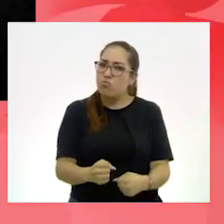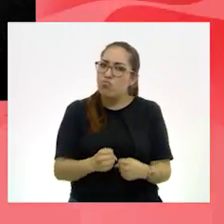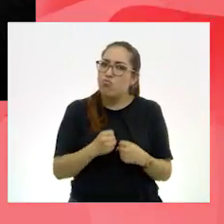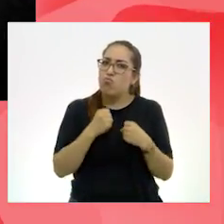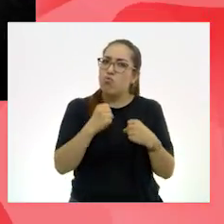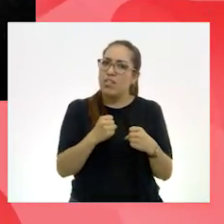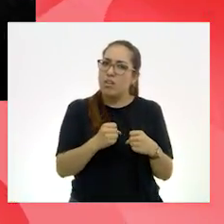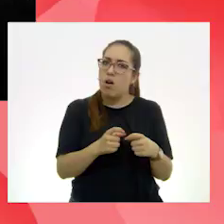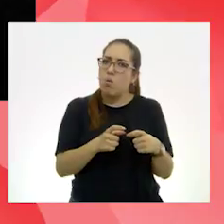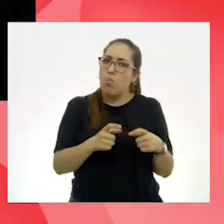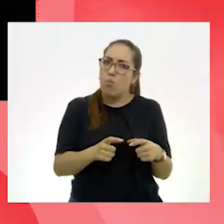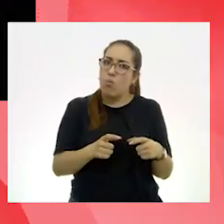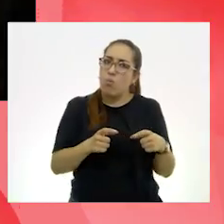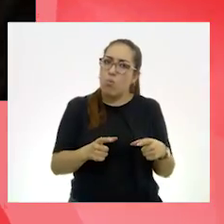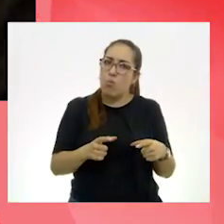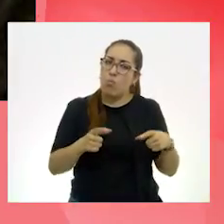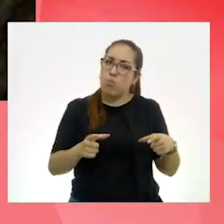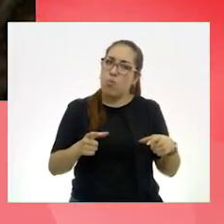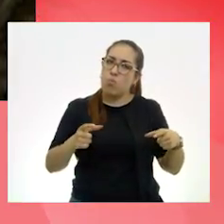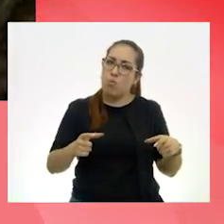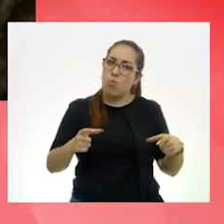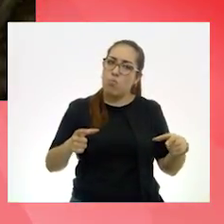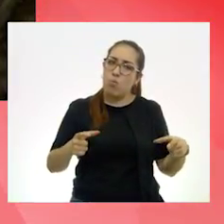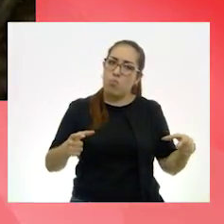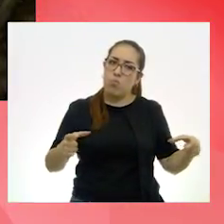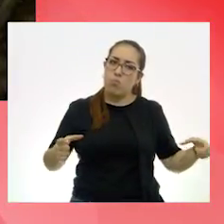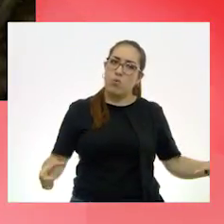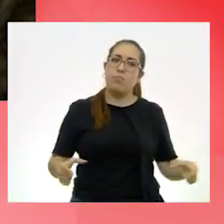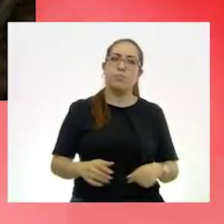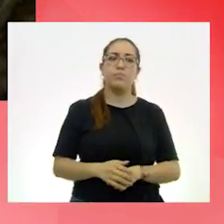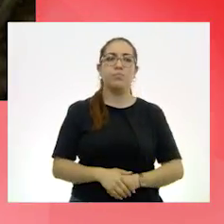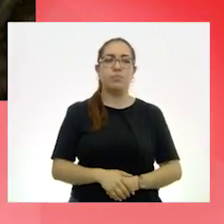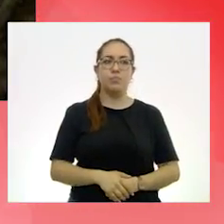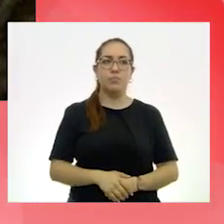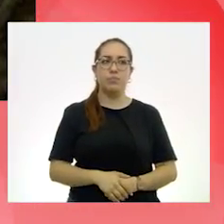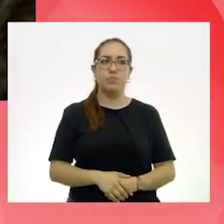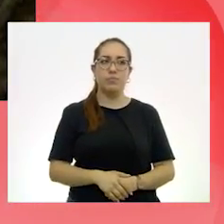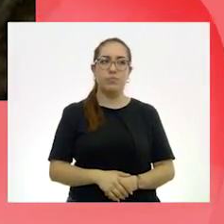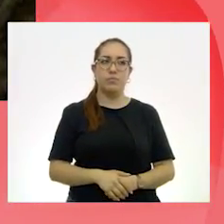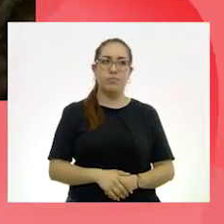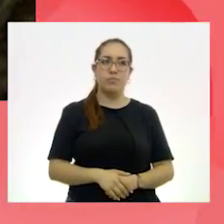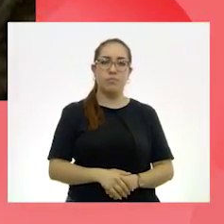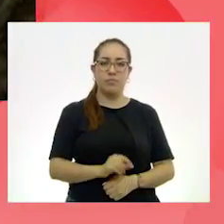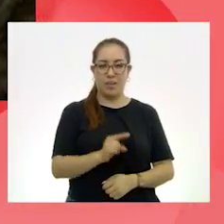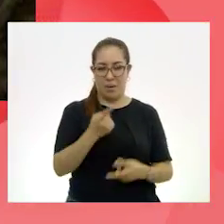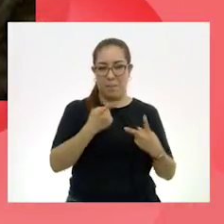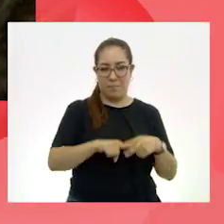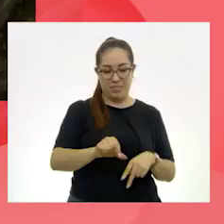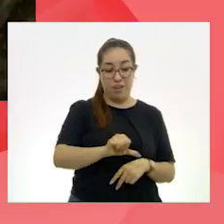ejemplo, si en Villa de Ayala el levantamiento fue el 11 de marzo,